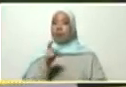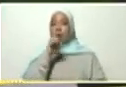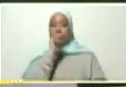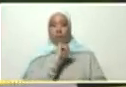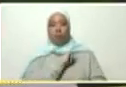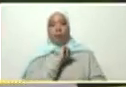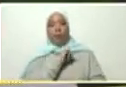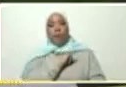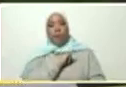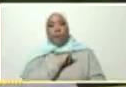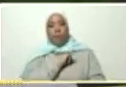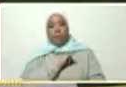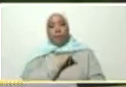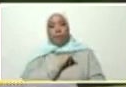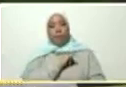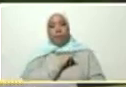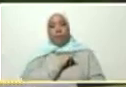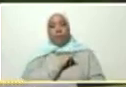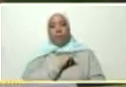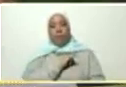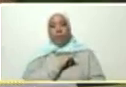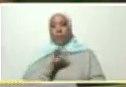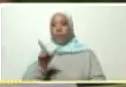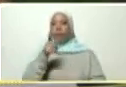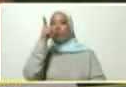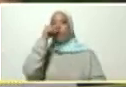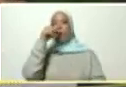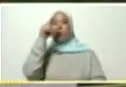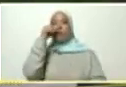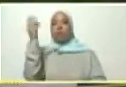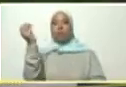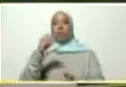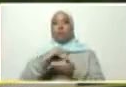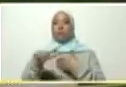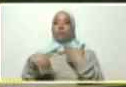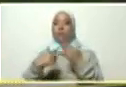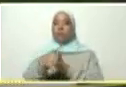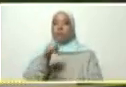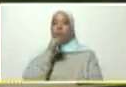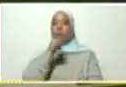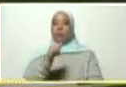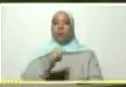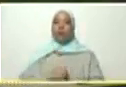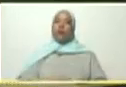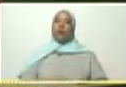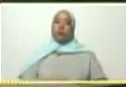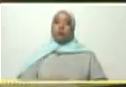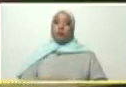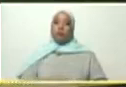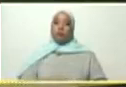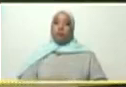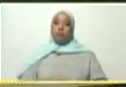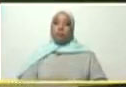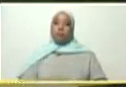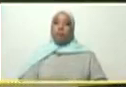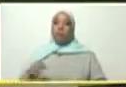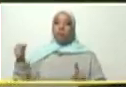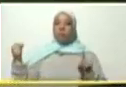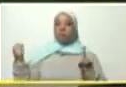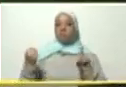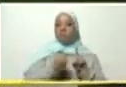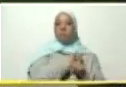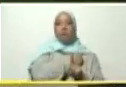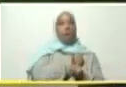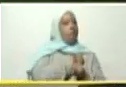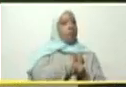individualista no es un hombre que se impone a trochimocha no es un abusivo del poder